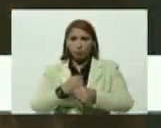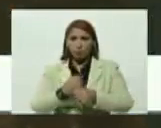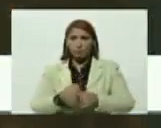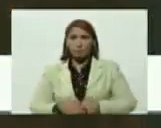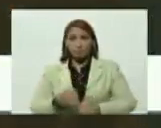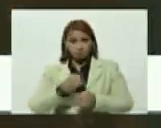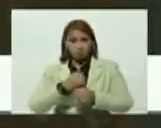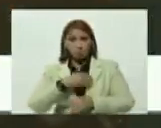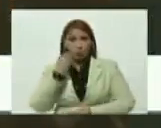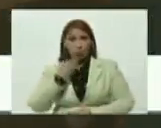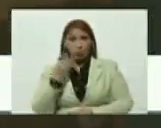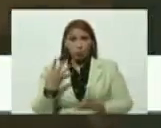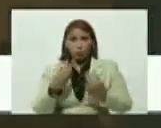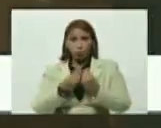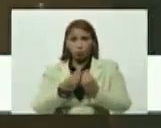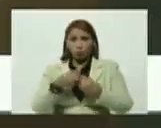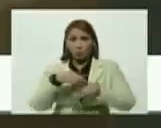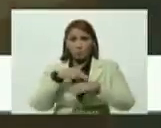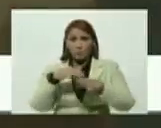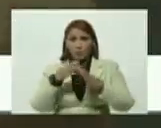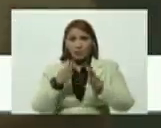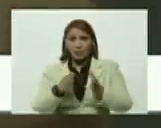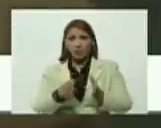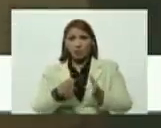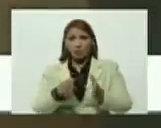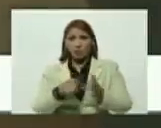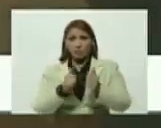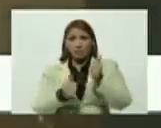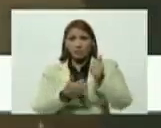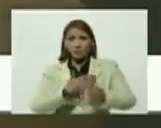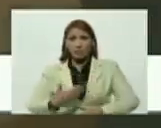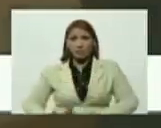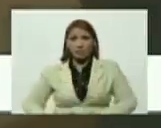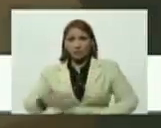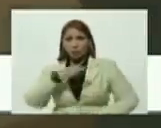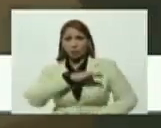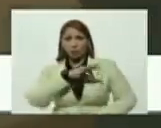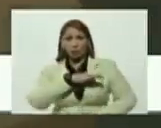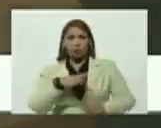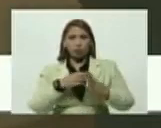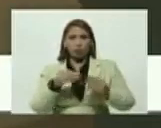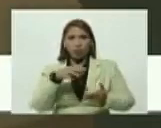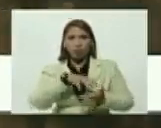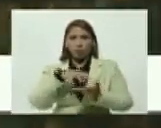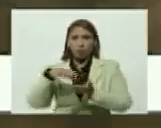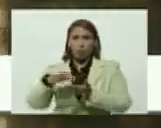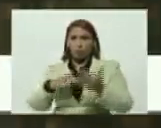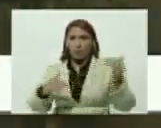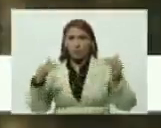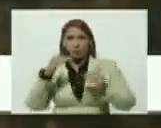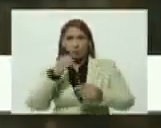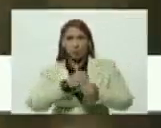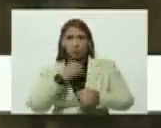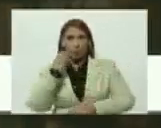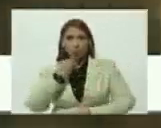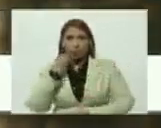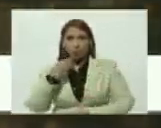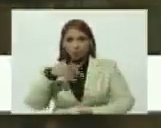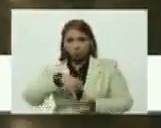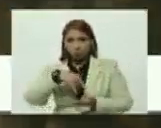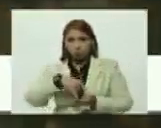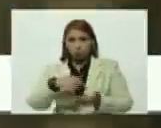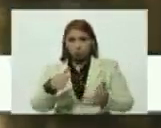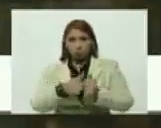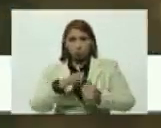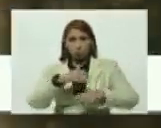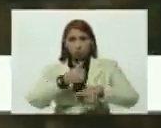nuestro ministro Mario Galonao, vicepresidente del área social, y con todo el Estado Mayor de Chamba Juvenil en Carabobo, con su director,